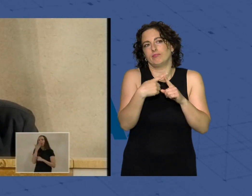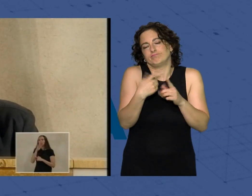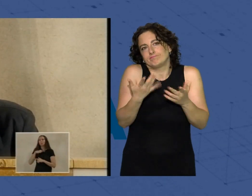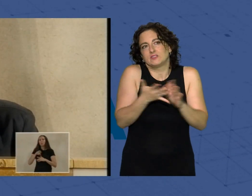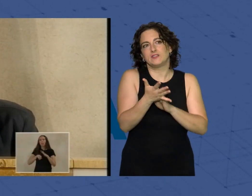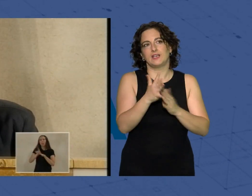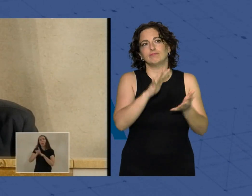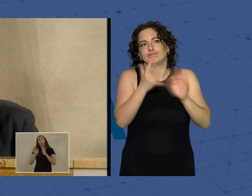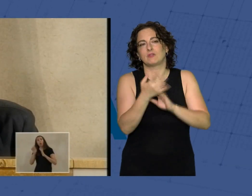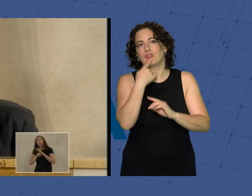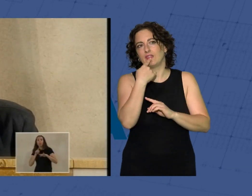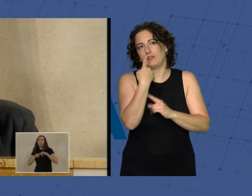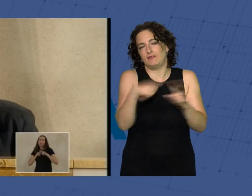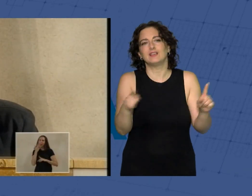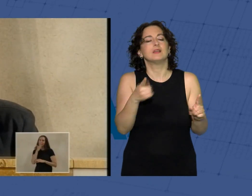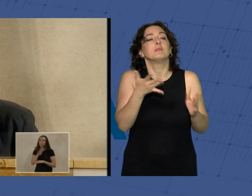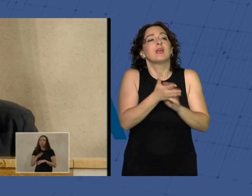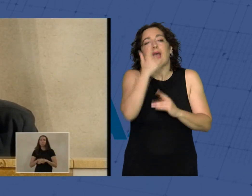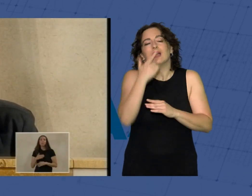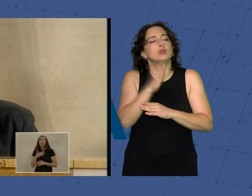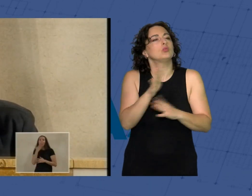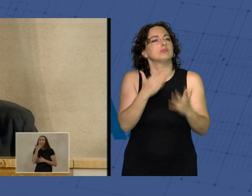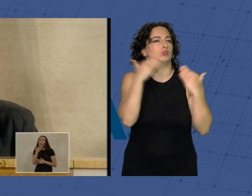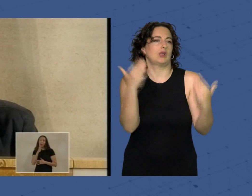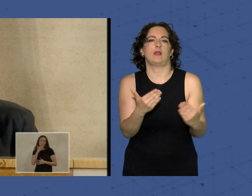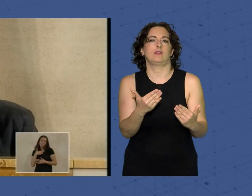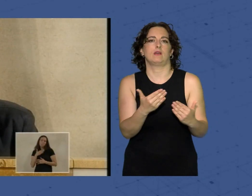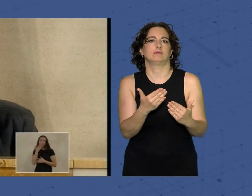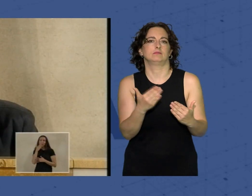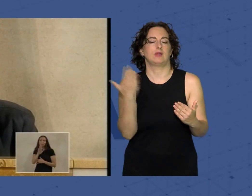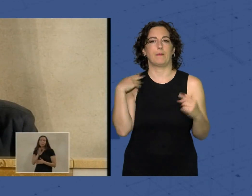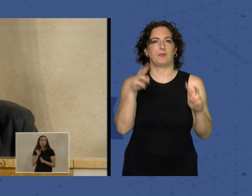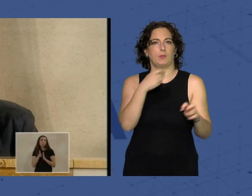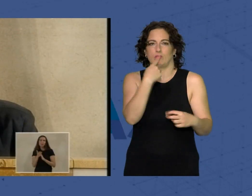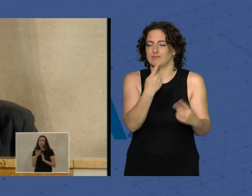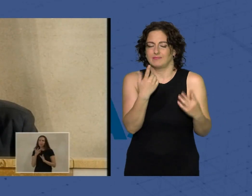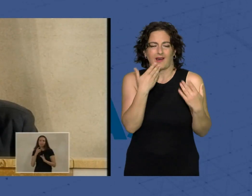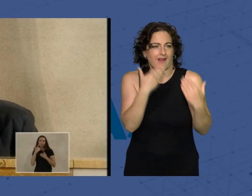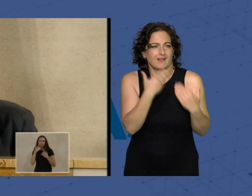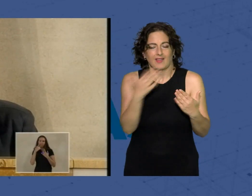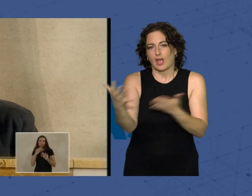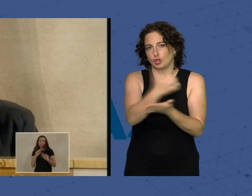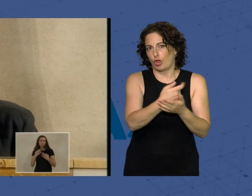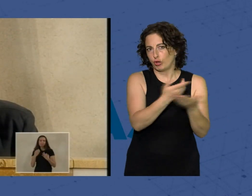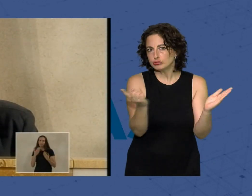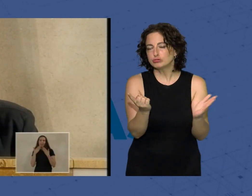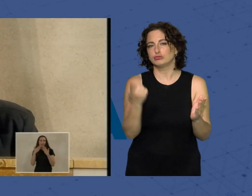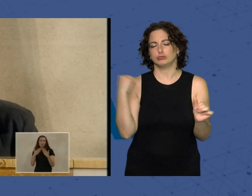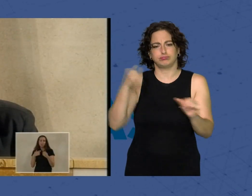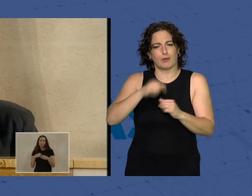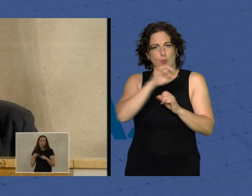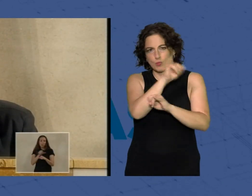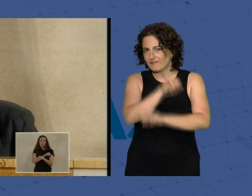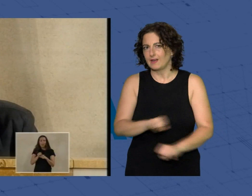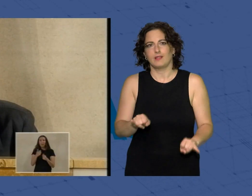mi actitud es de enorme agradecimiento, como he dicho al principio de mis palabras, es de enorme agradecimiento a todos. He sido muy feliz